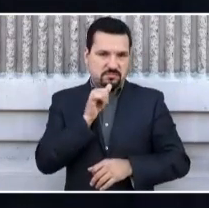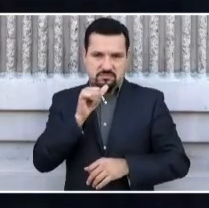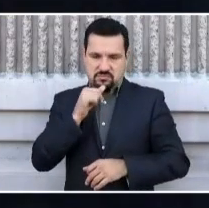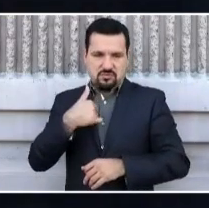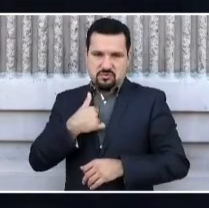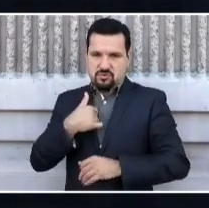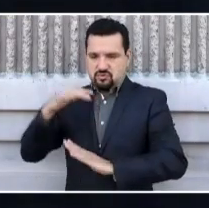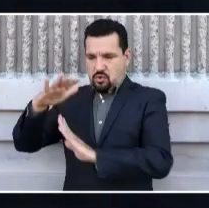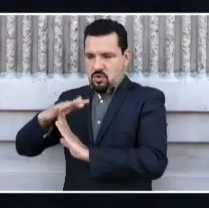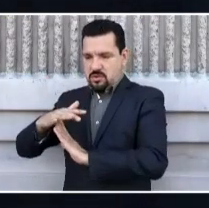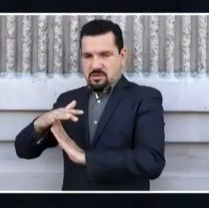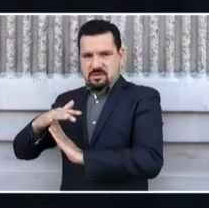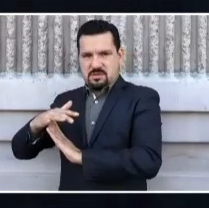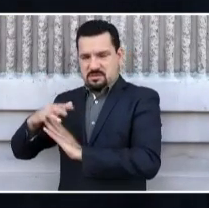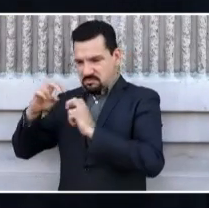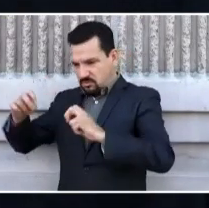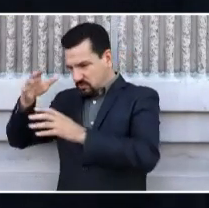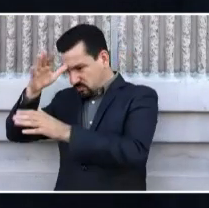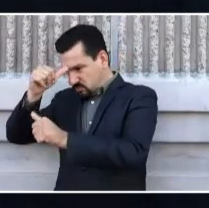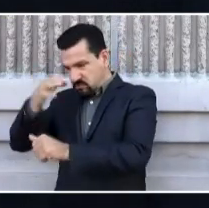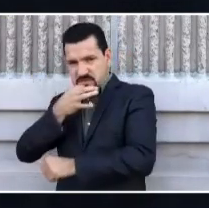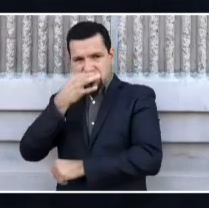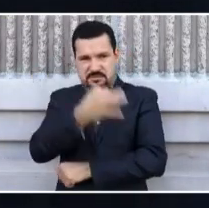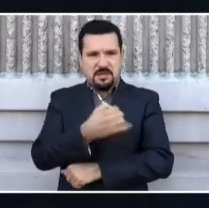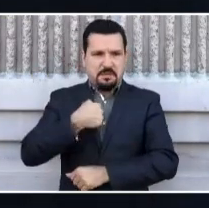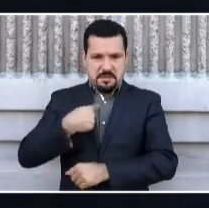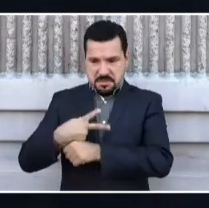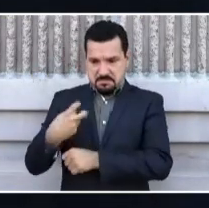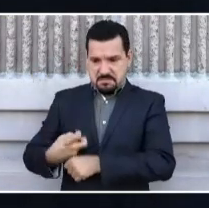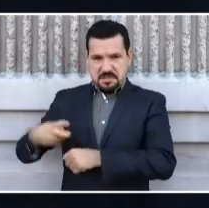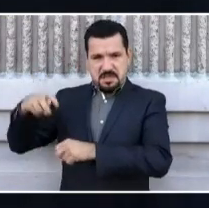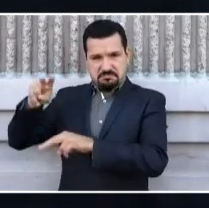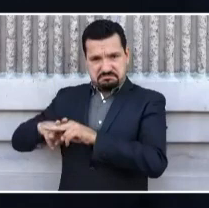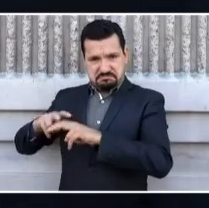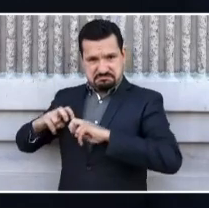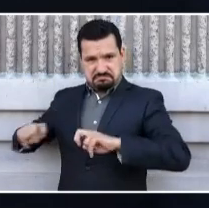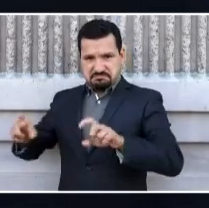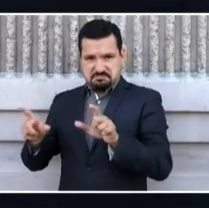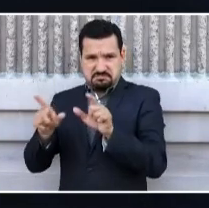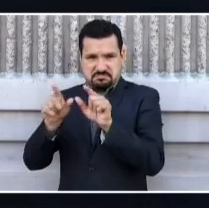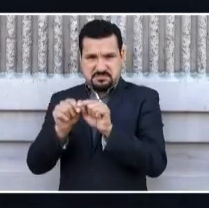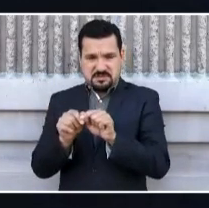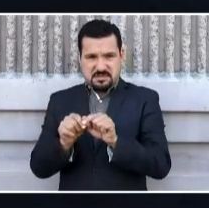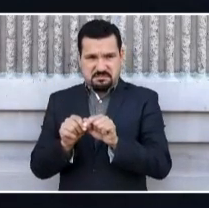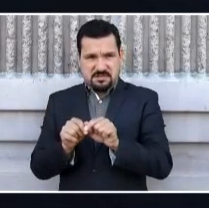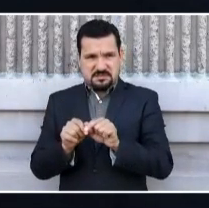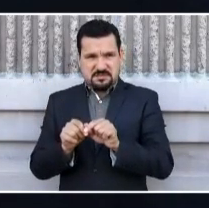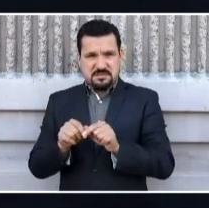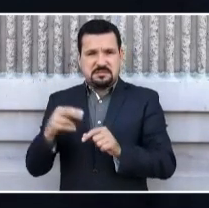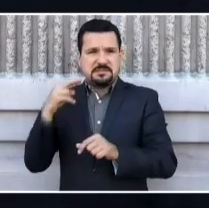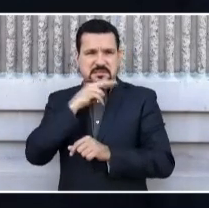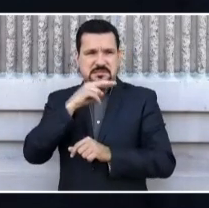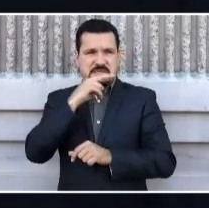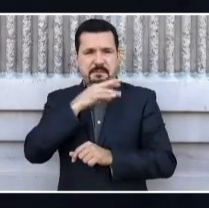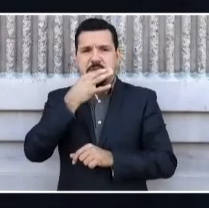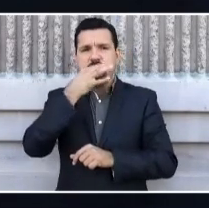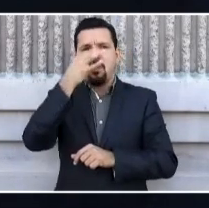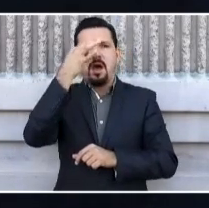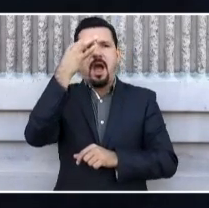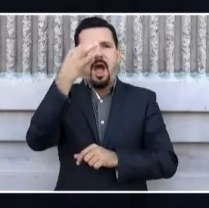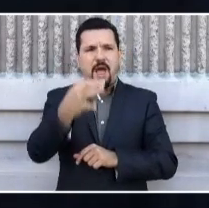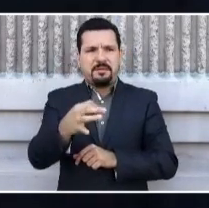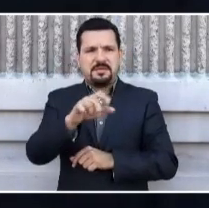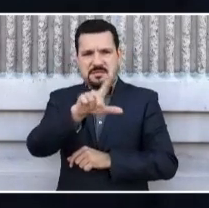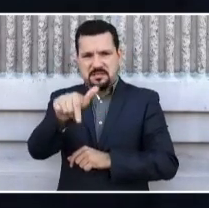consejo. Yo soy, ya dije, un miembro invitado a esas sesiones que tendrán muy pronto que